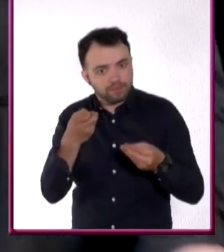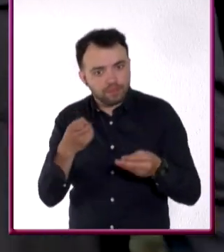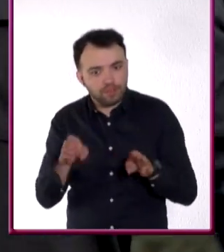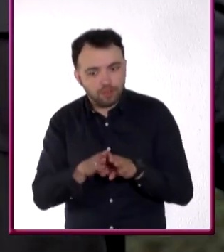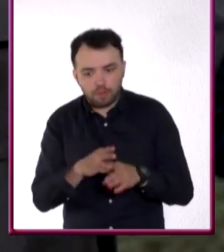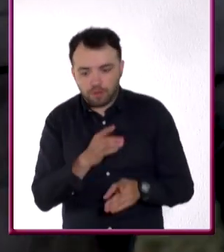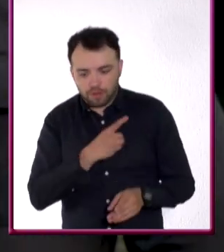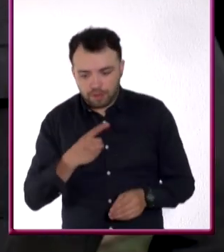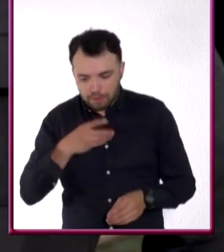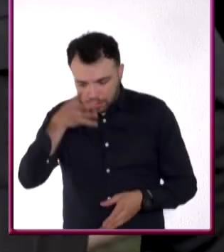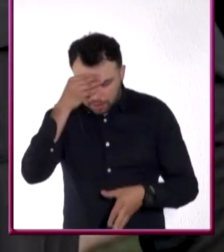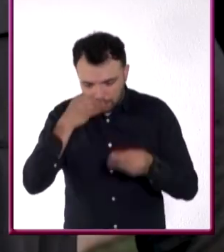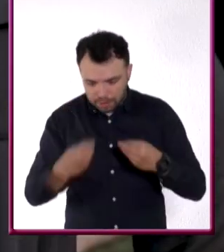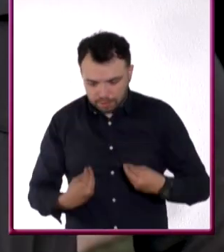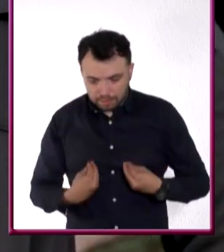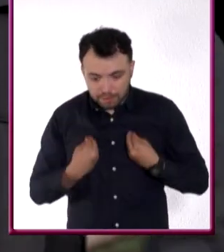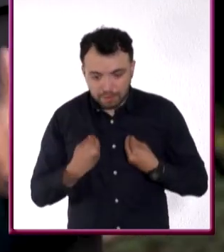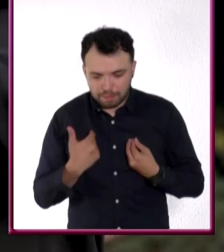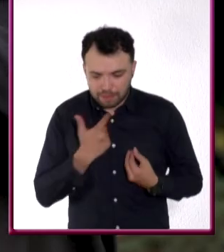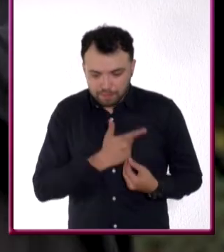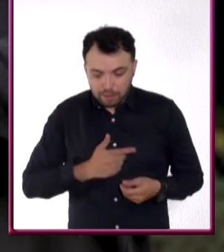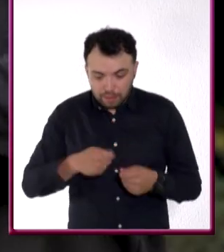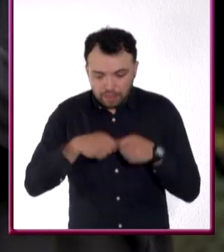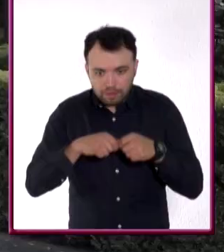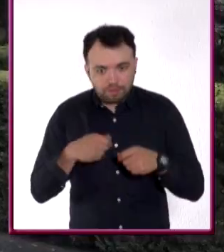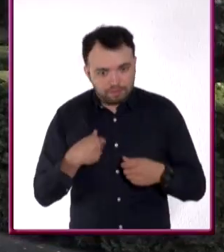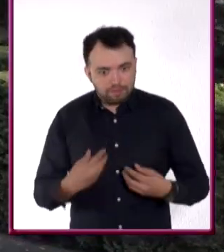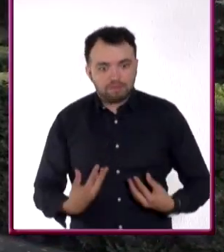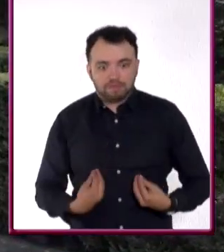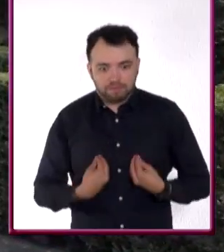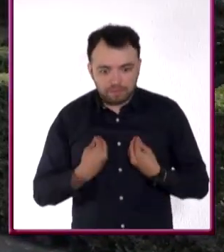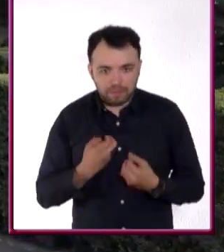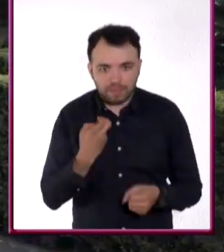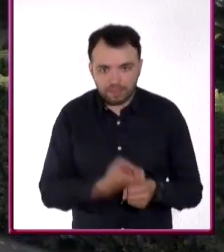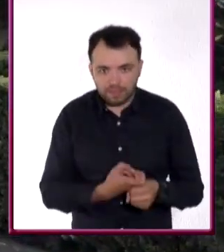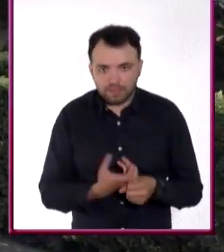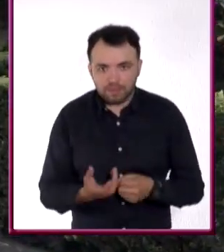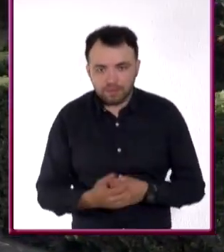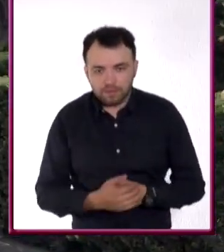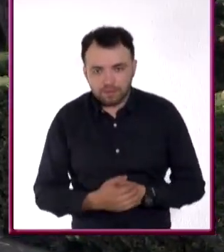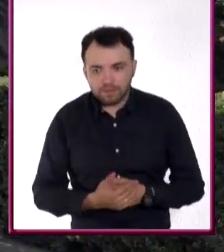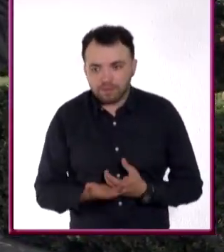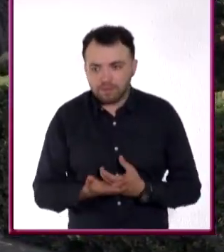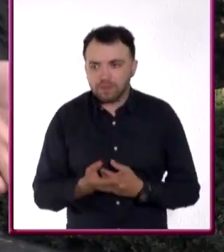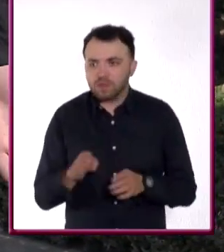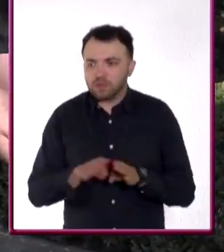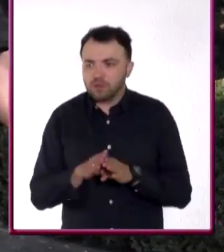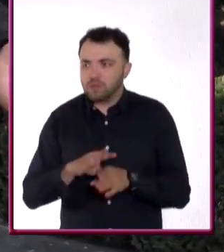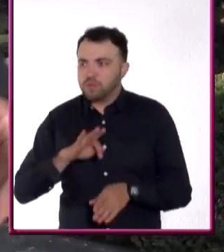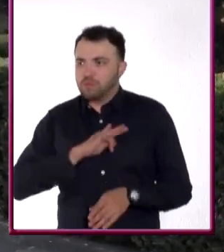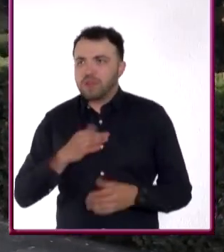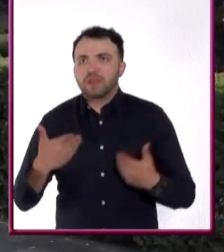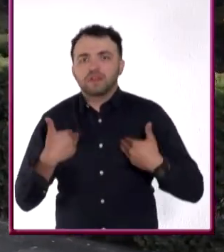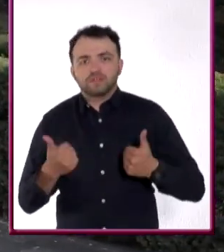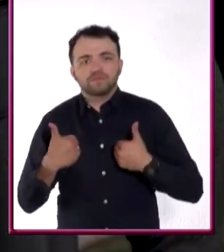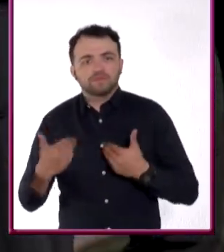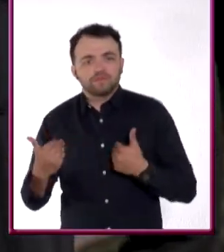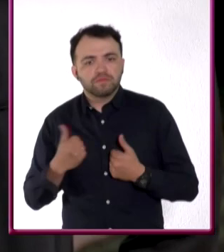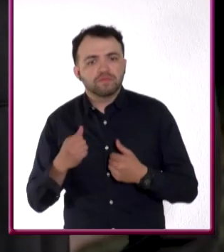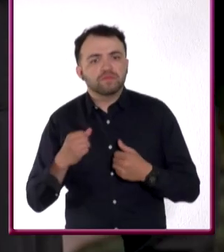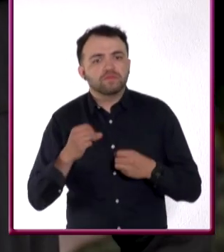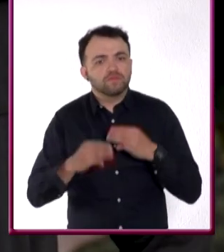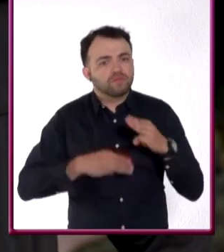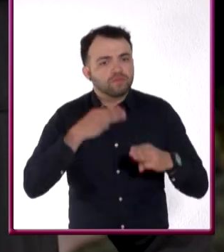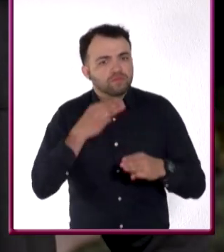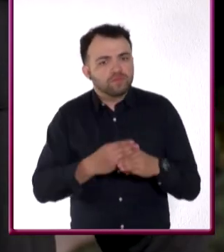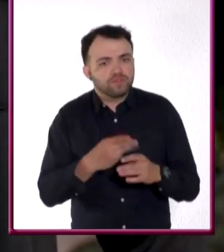hacer. Buenísimo, ¿no? Como también lo de los islamismos, ¿eh? Muy interesante porque nos ubica y entendemos la situación del mundo.